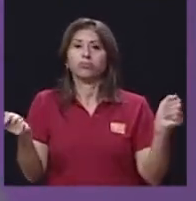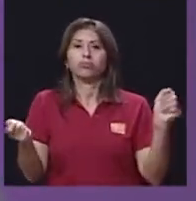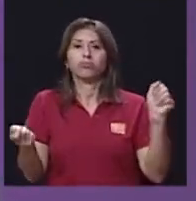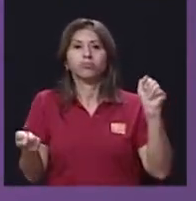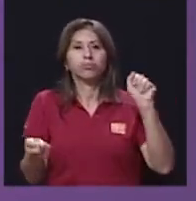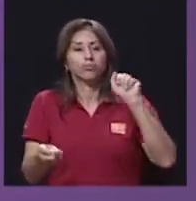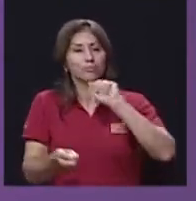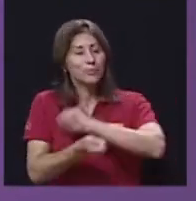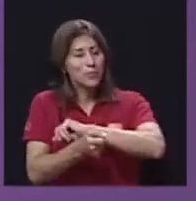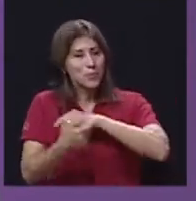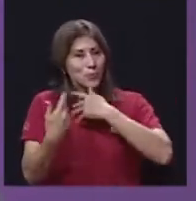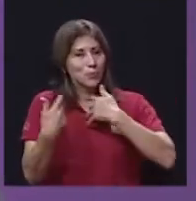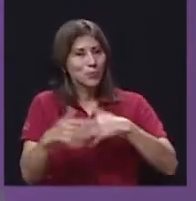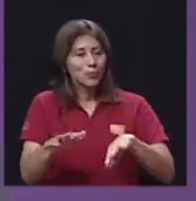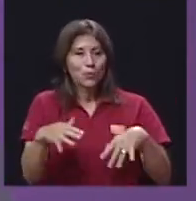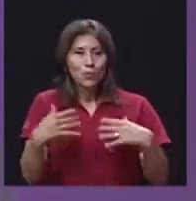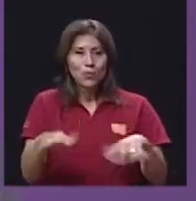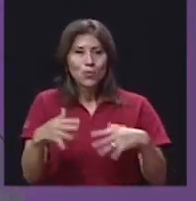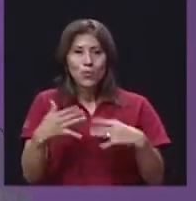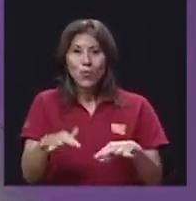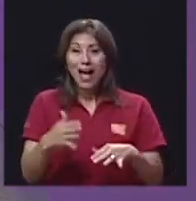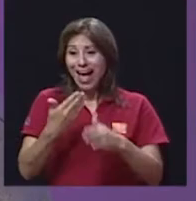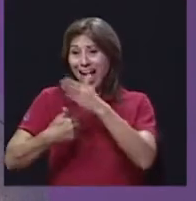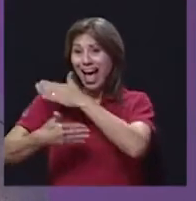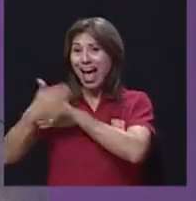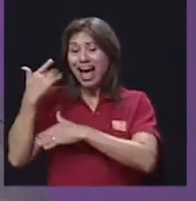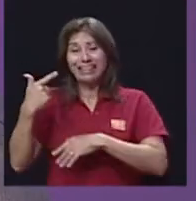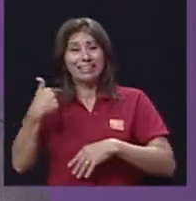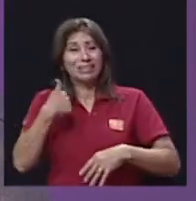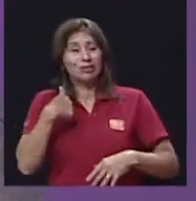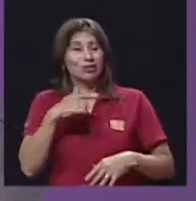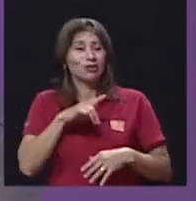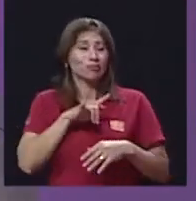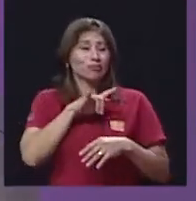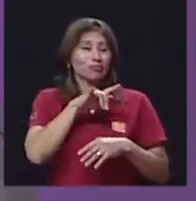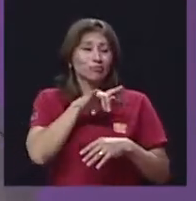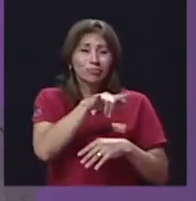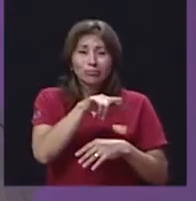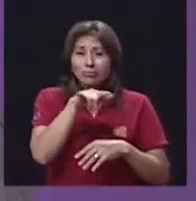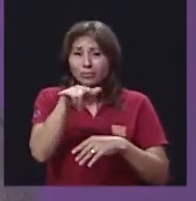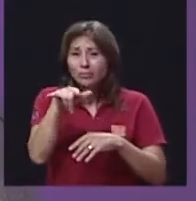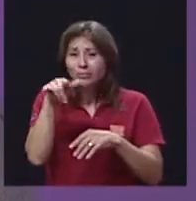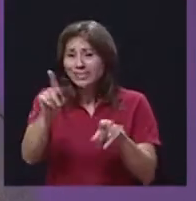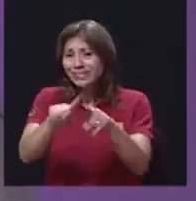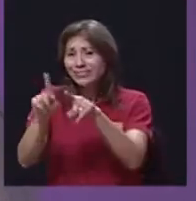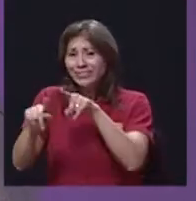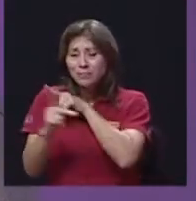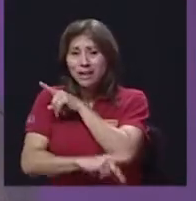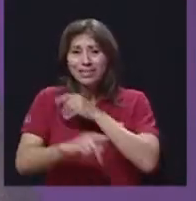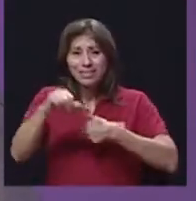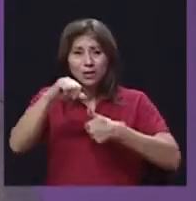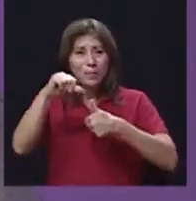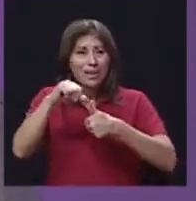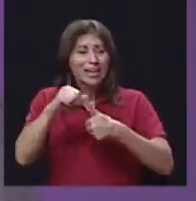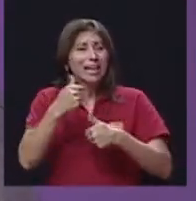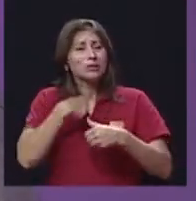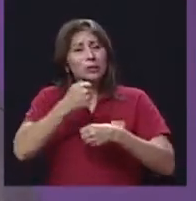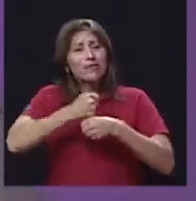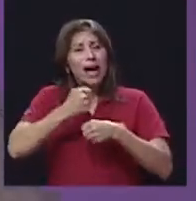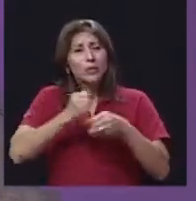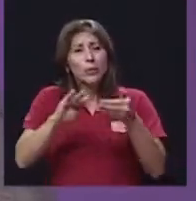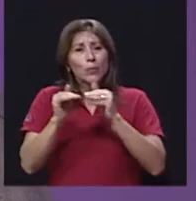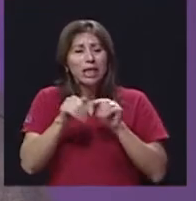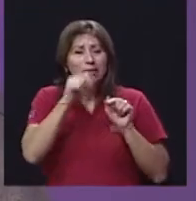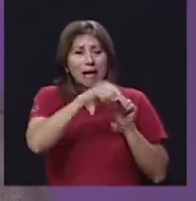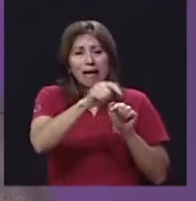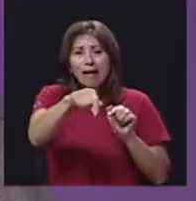12 fue tan radical pasar de estar viajando por toda centroamérica trabajando en comunidades haciendo mil cosas a estar